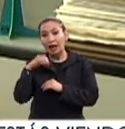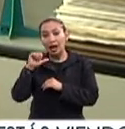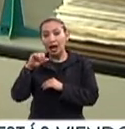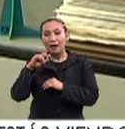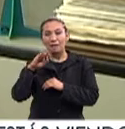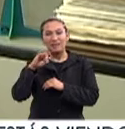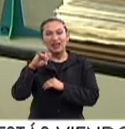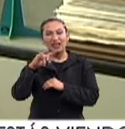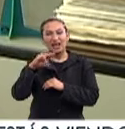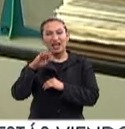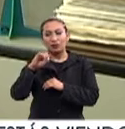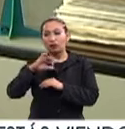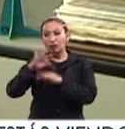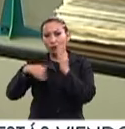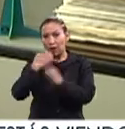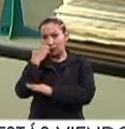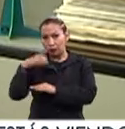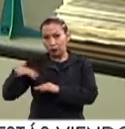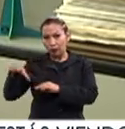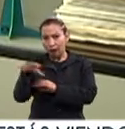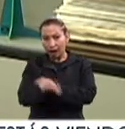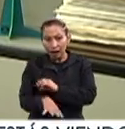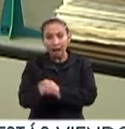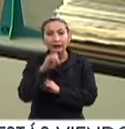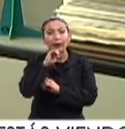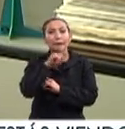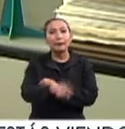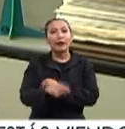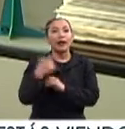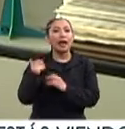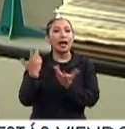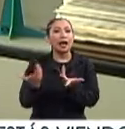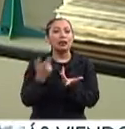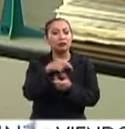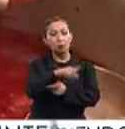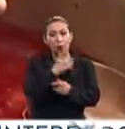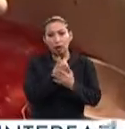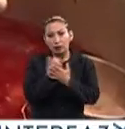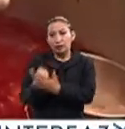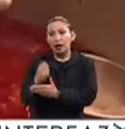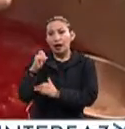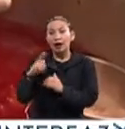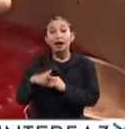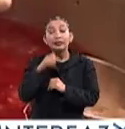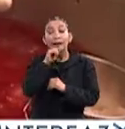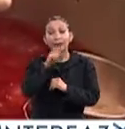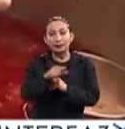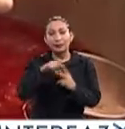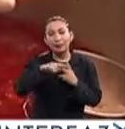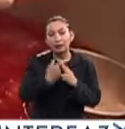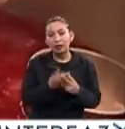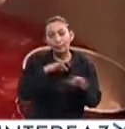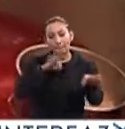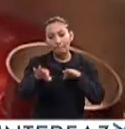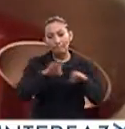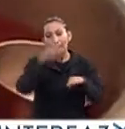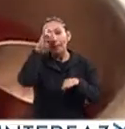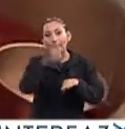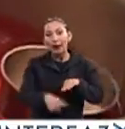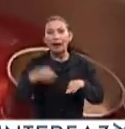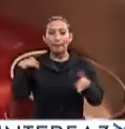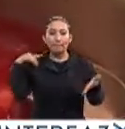sino que toda la facultad y tanto el pregrado como el posgrado se vieran beneficiados. Así, se iniciaron los trabajos